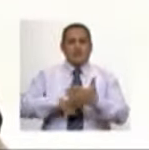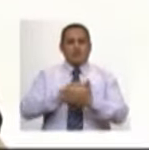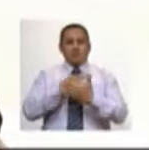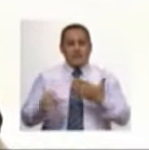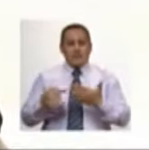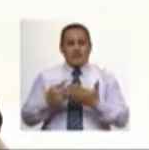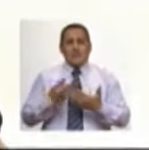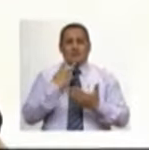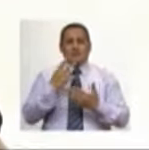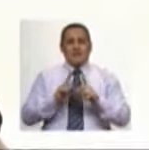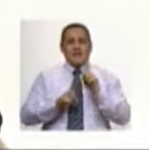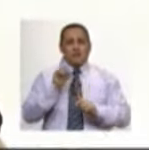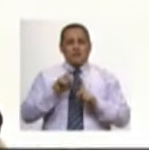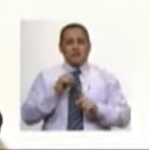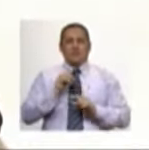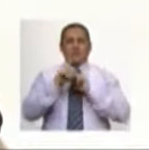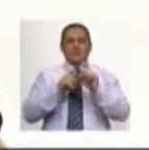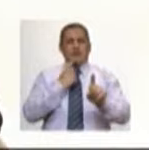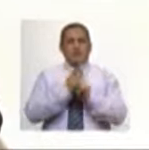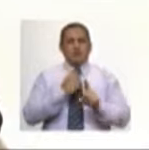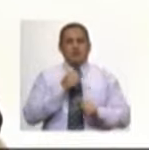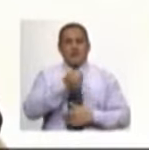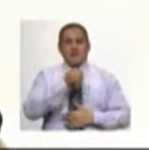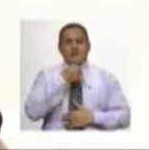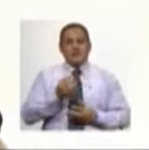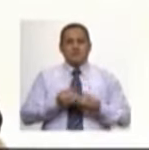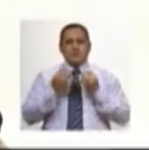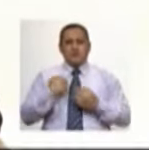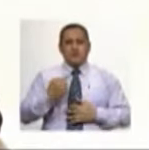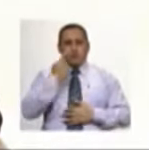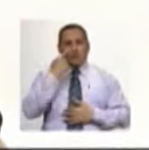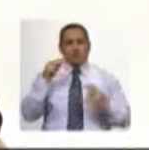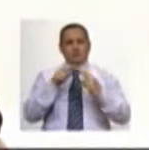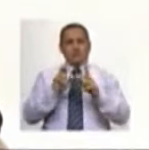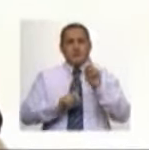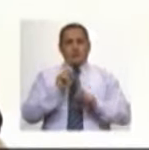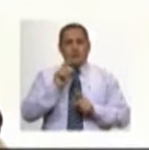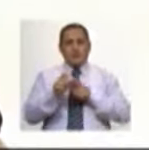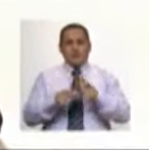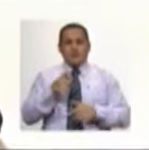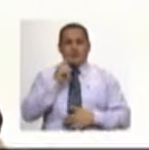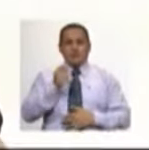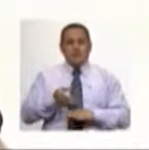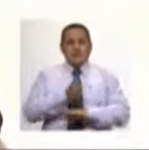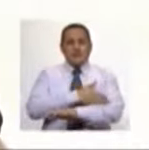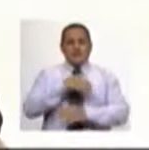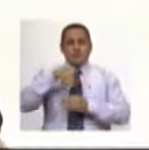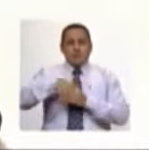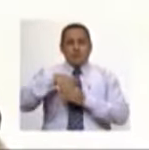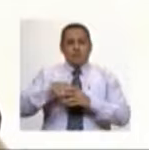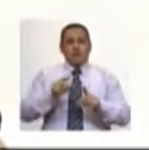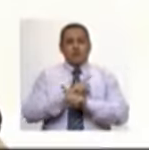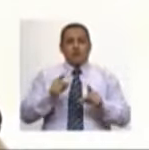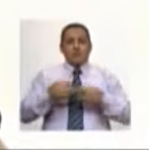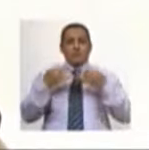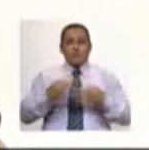fueron además en algún momento cuestionadas por la prensa, porque se conoció que algunos de los magistrados que fueron elegidos no